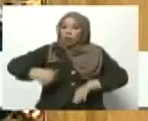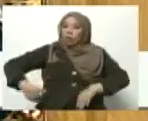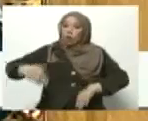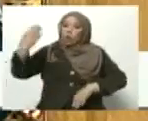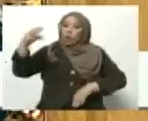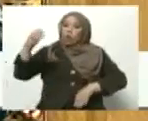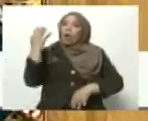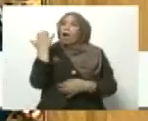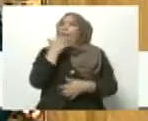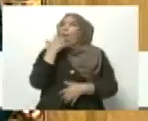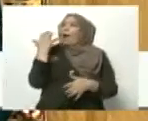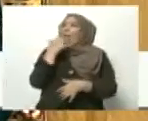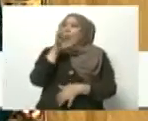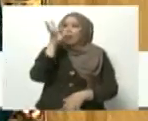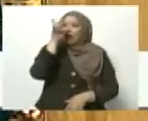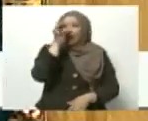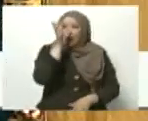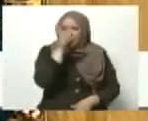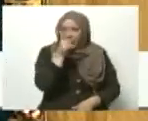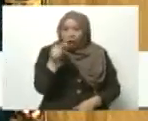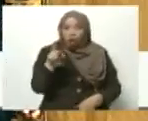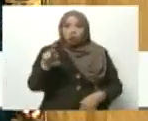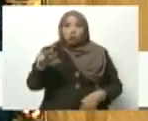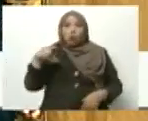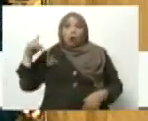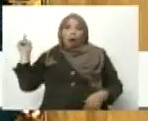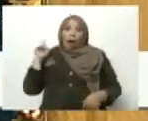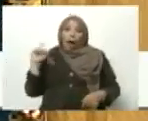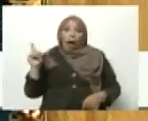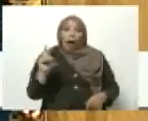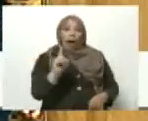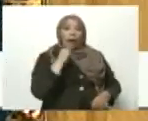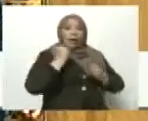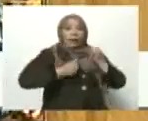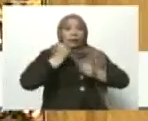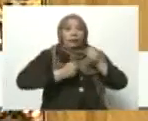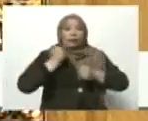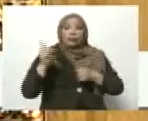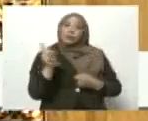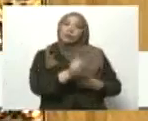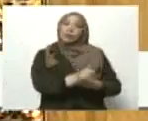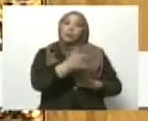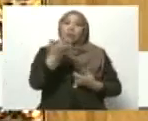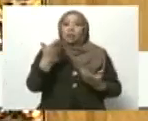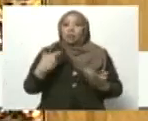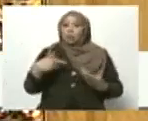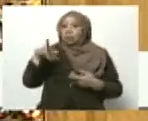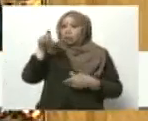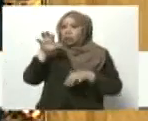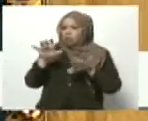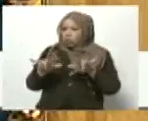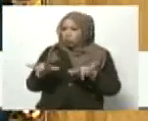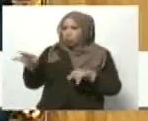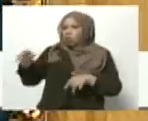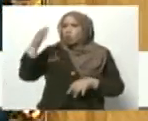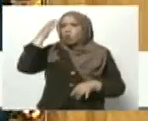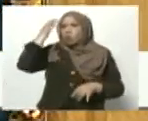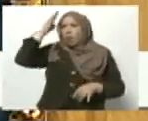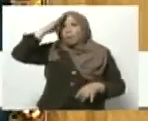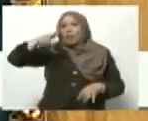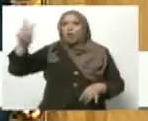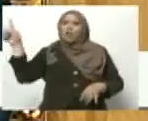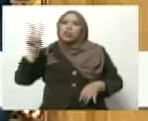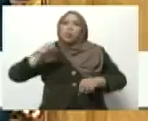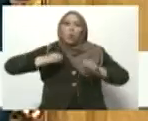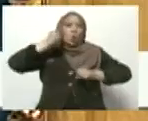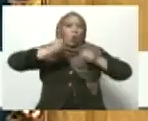de los militares norteamericanos y dice, no, tú no lo viste corriendo. Y le pregunta al jefe del gabinete, John Kelly, ¿tú no viste esos militares venezolanos